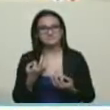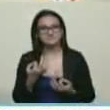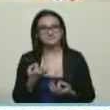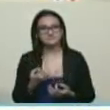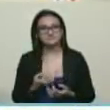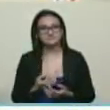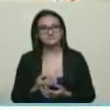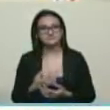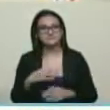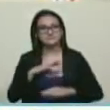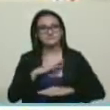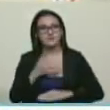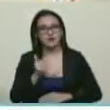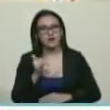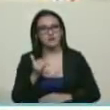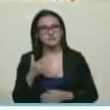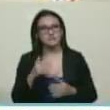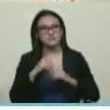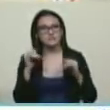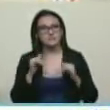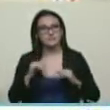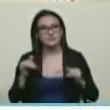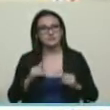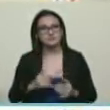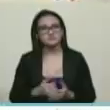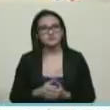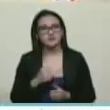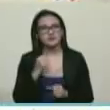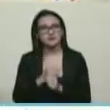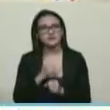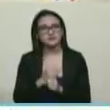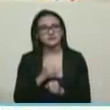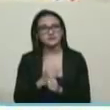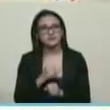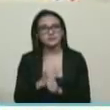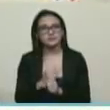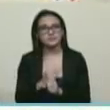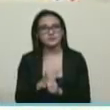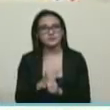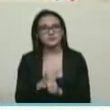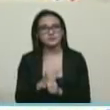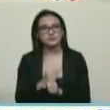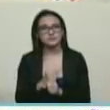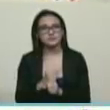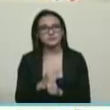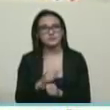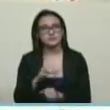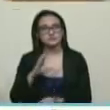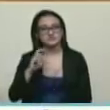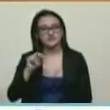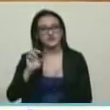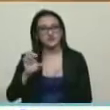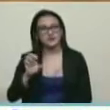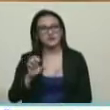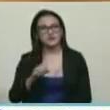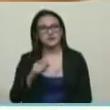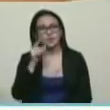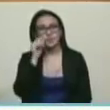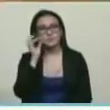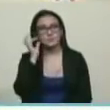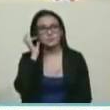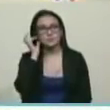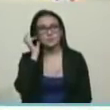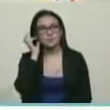gran satisfacción con el trabajo del Poder Electoral, de los hombres y